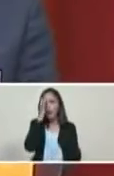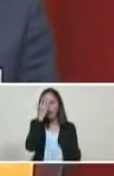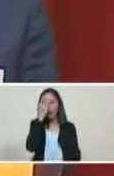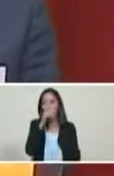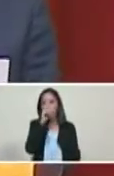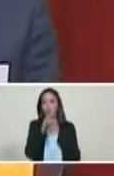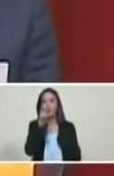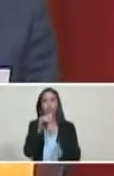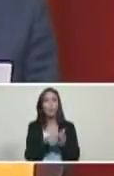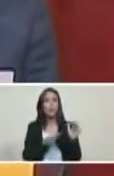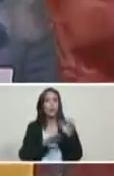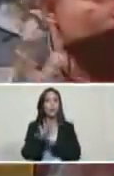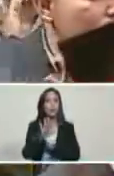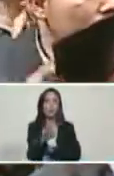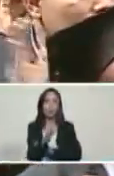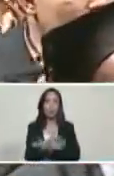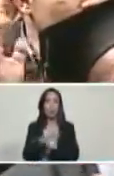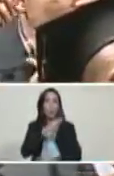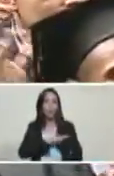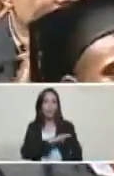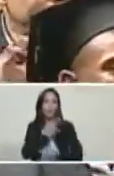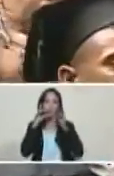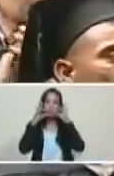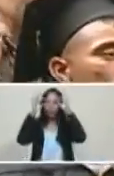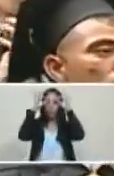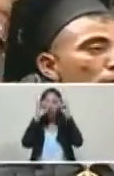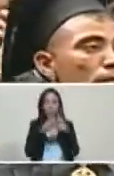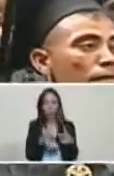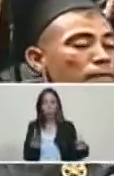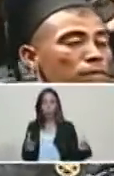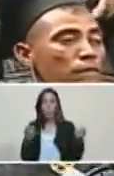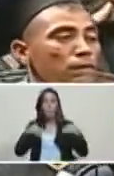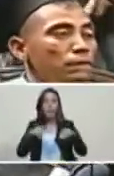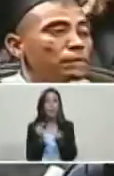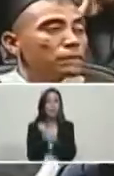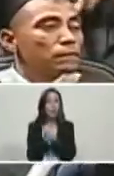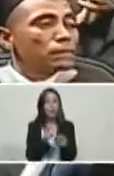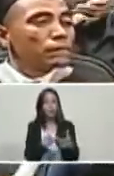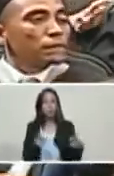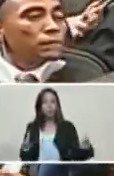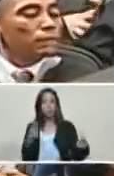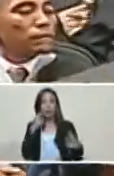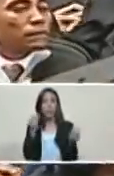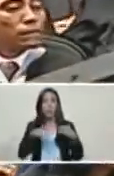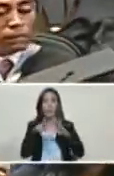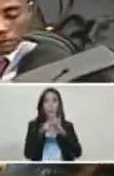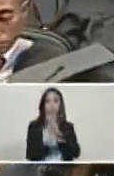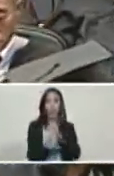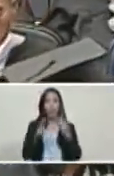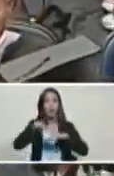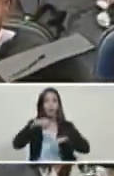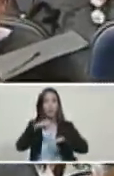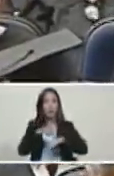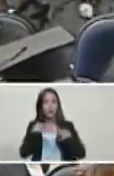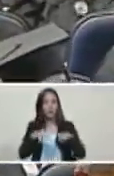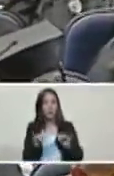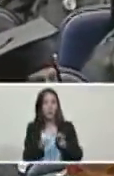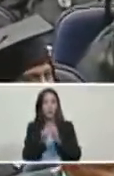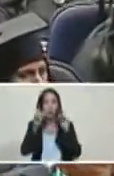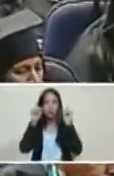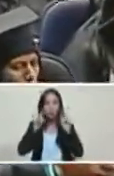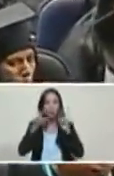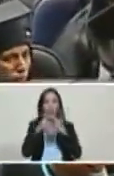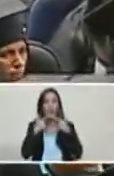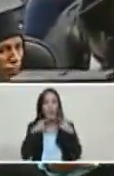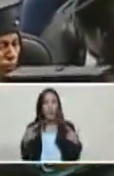2015, la micromisión amplía su campo de acción a otros programas nacionales de formación, como